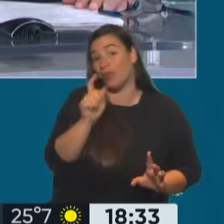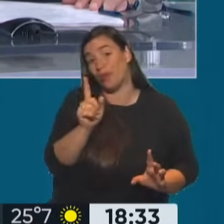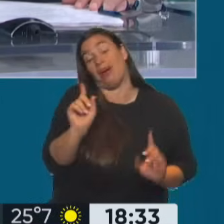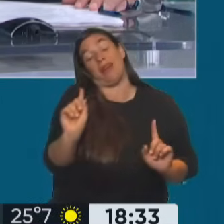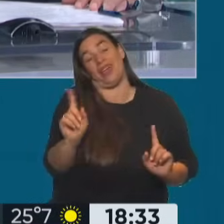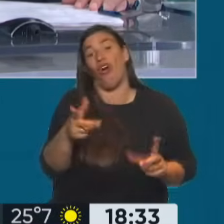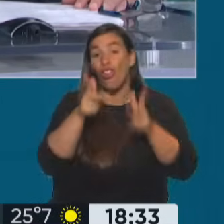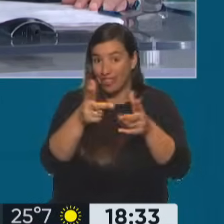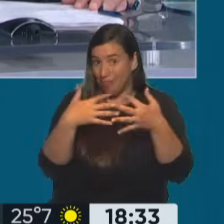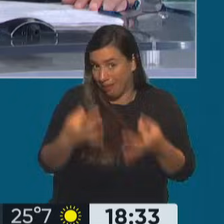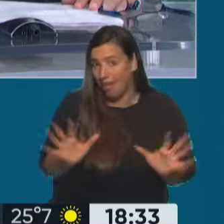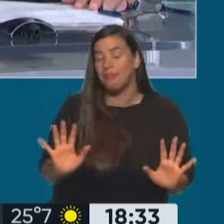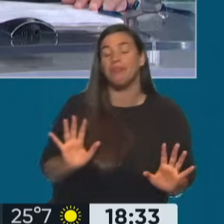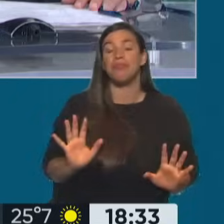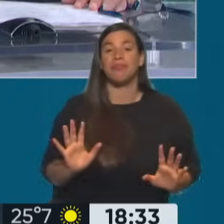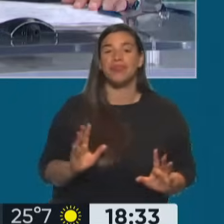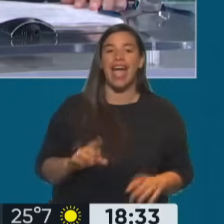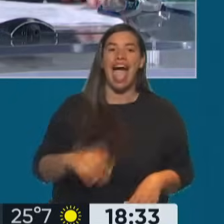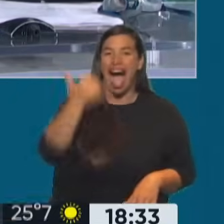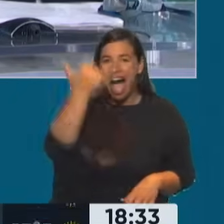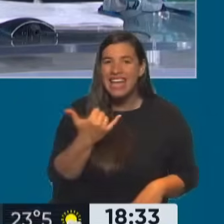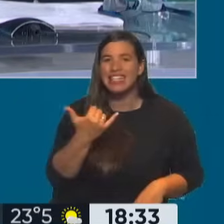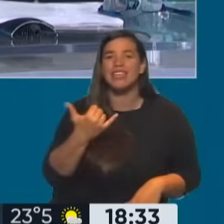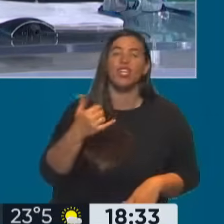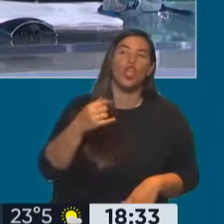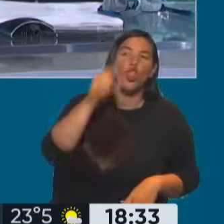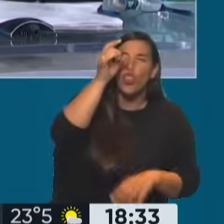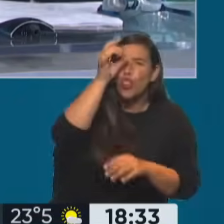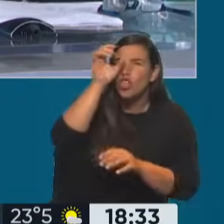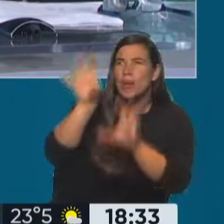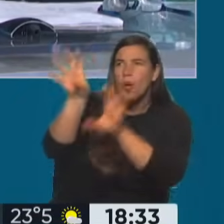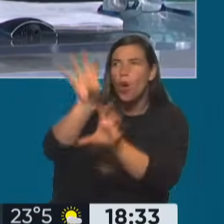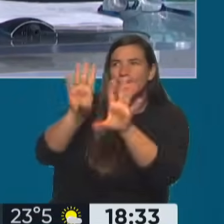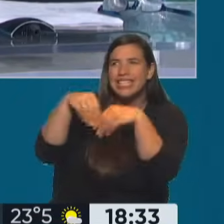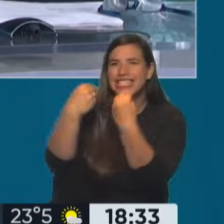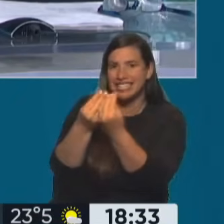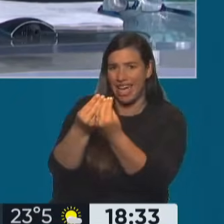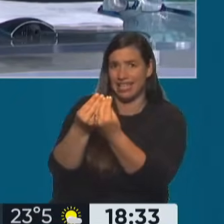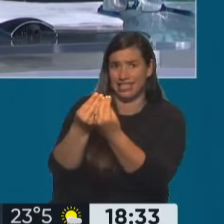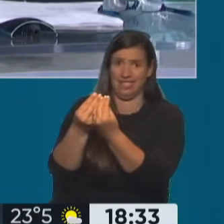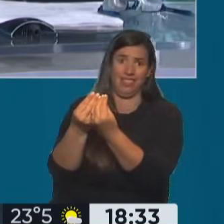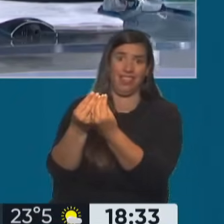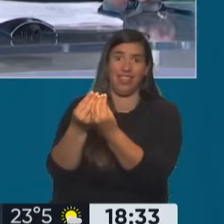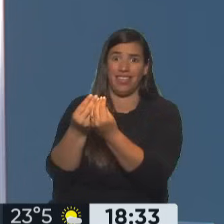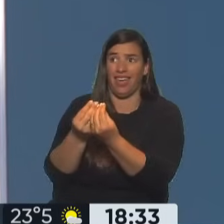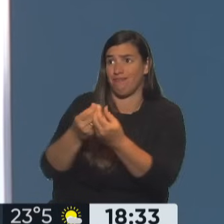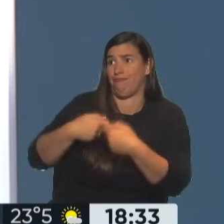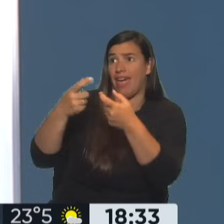las cuales 70% como mínimo de sus ingresos son coparticipación. Es decir, lo dejas con menos del 30% de los ingresos. Lo regalías. Bueno,